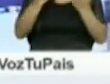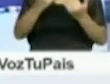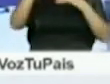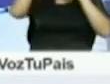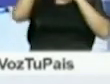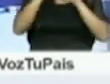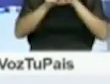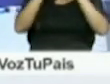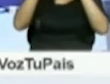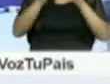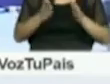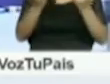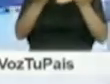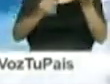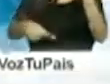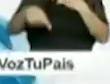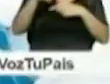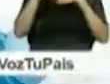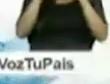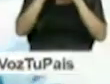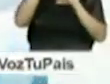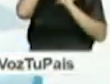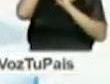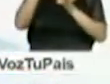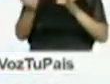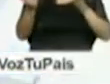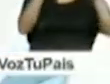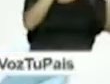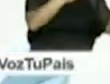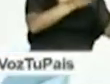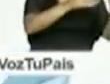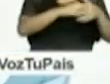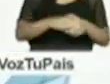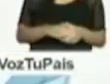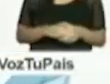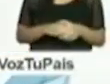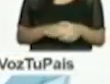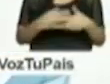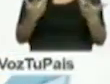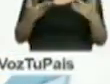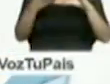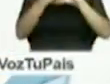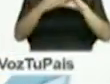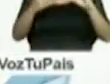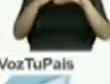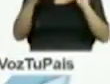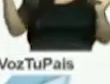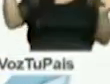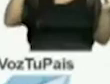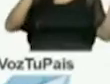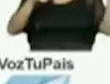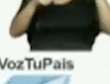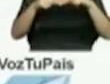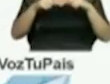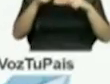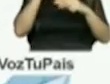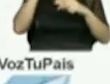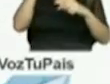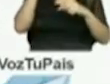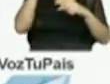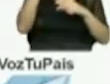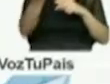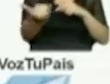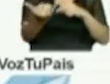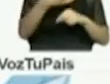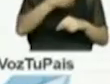noticiero ciudadano. Al volver cambiaremos totalmente de noticia y les hablaremos sobre la presencia el día de ayer y de hoy